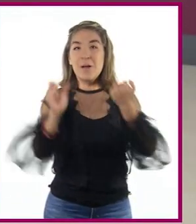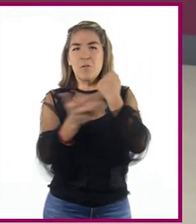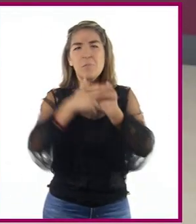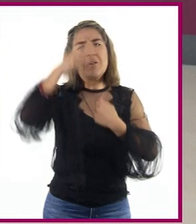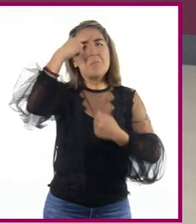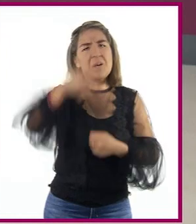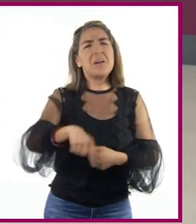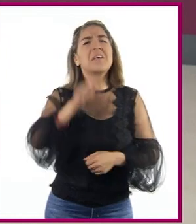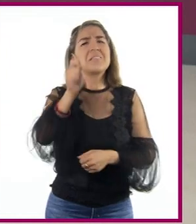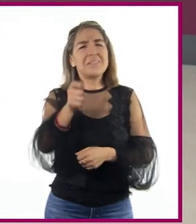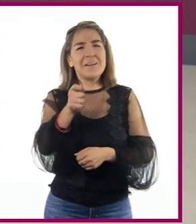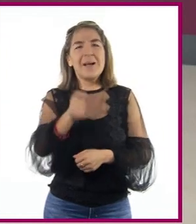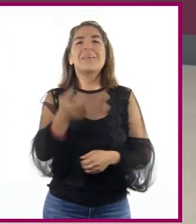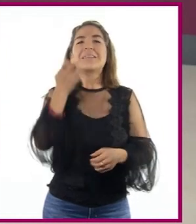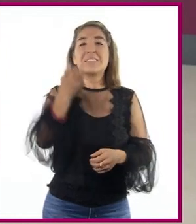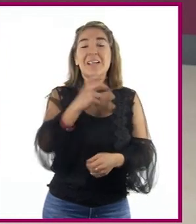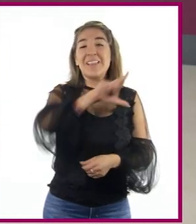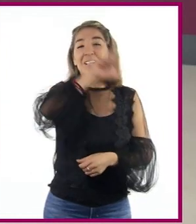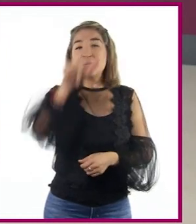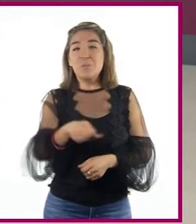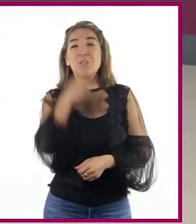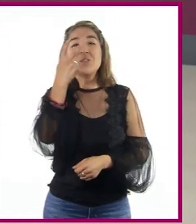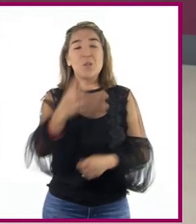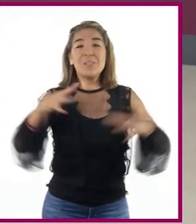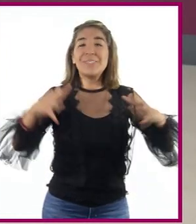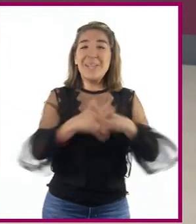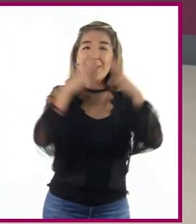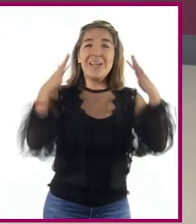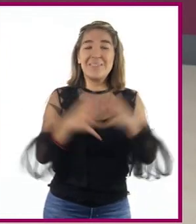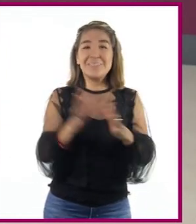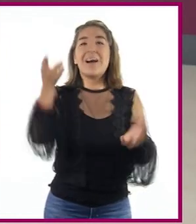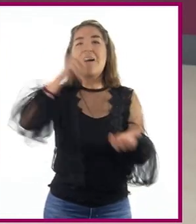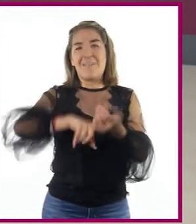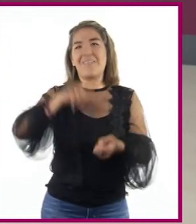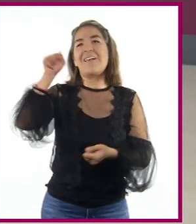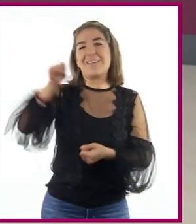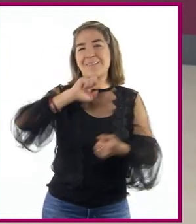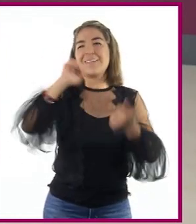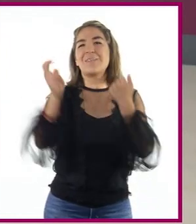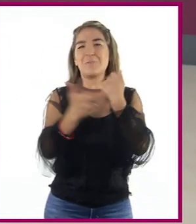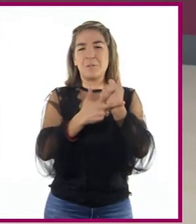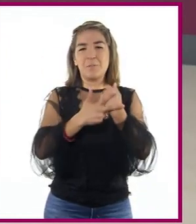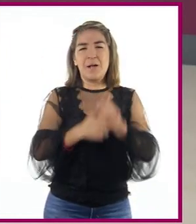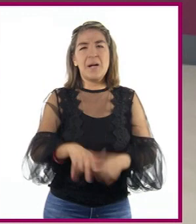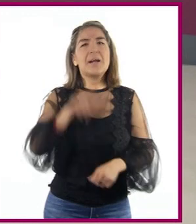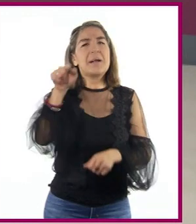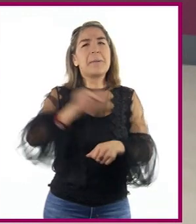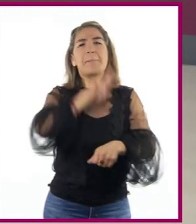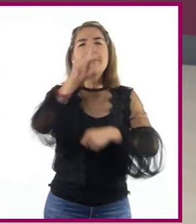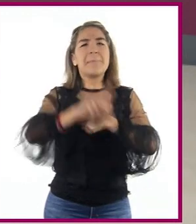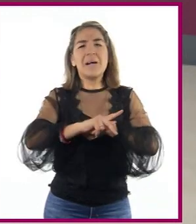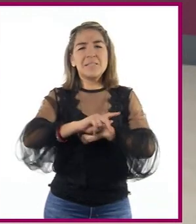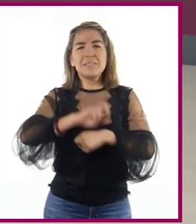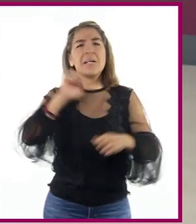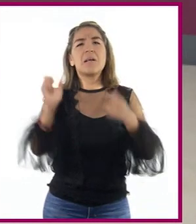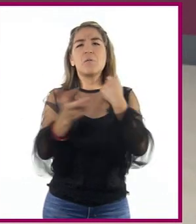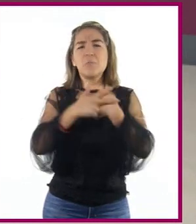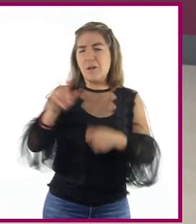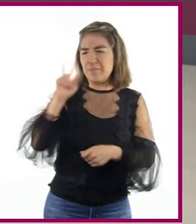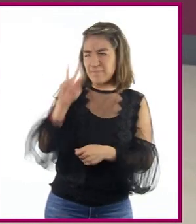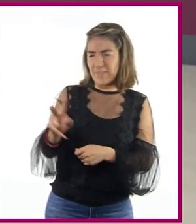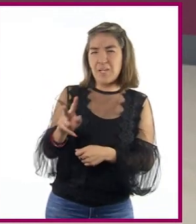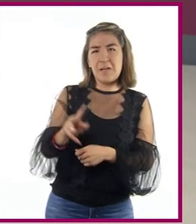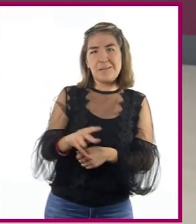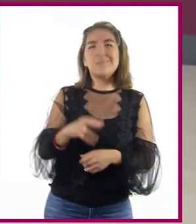vino después de 2 grandes guerras que hubo en Europa. Los países europeos vieron que